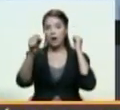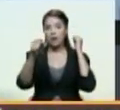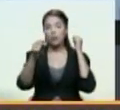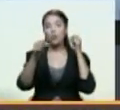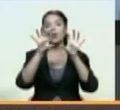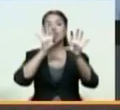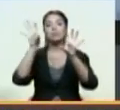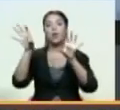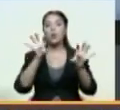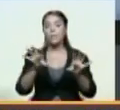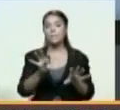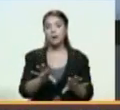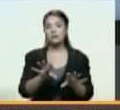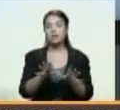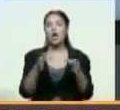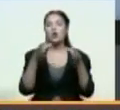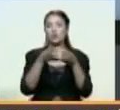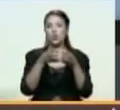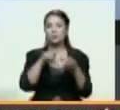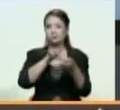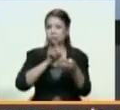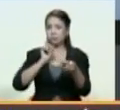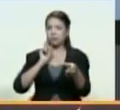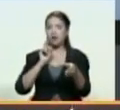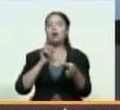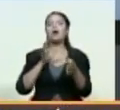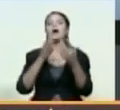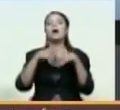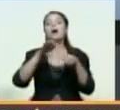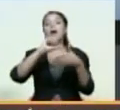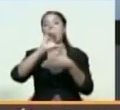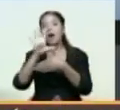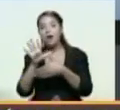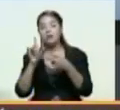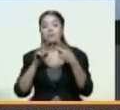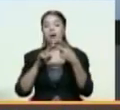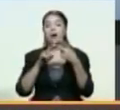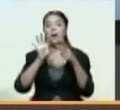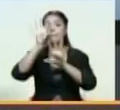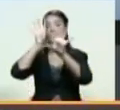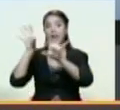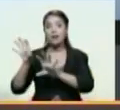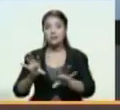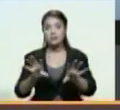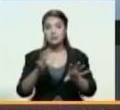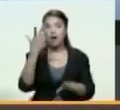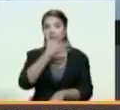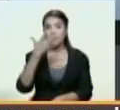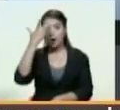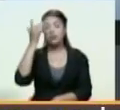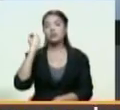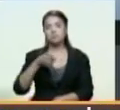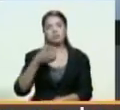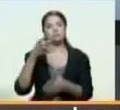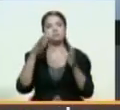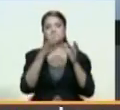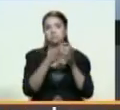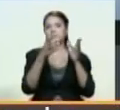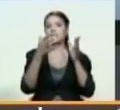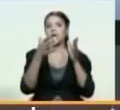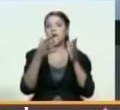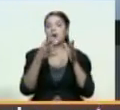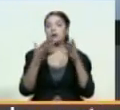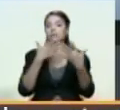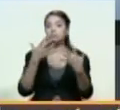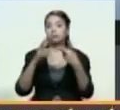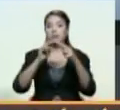los países no alineados, el movimiento de países no alineados, del ALBA, de países africanos y algunas bilaterales que vamos a tener también en la diplomacia